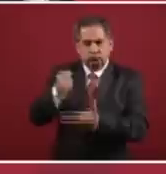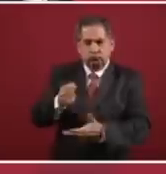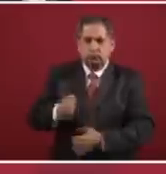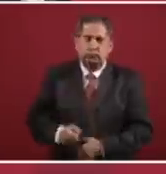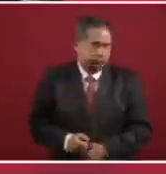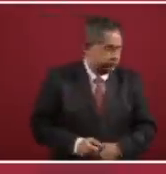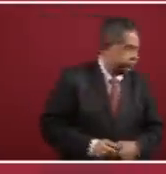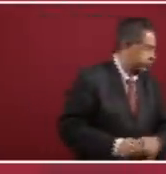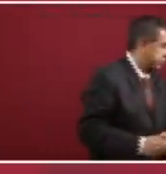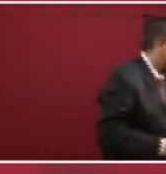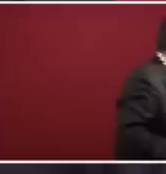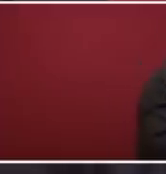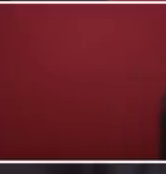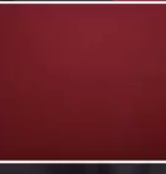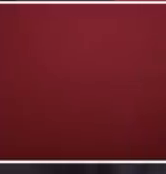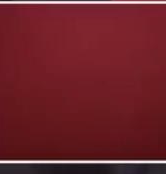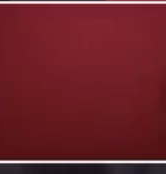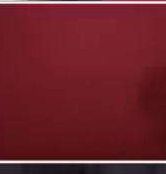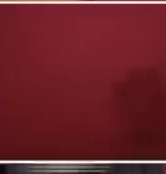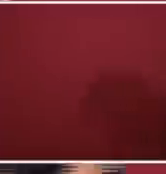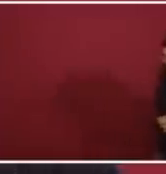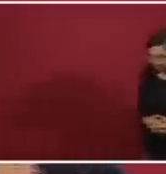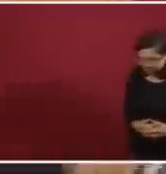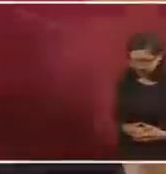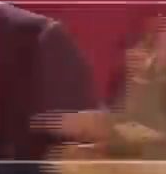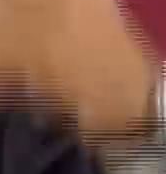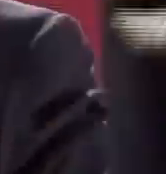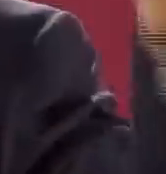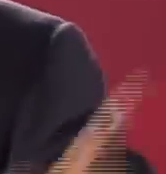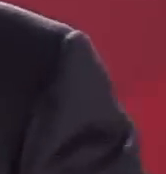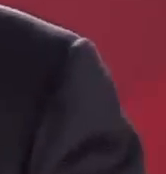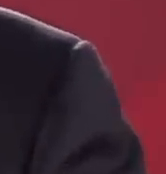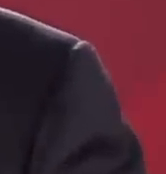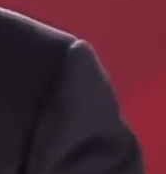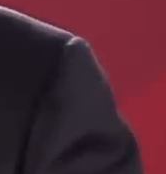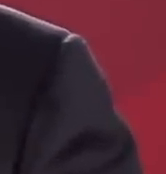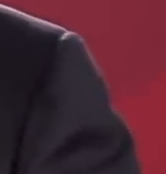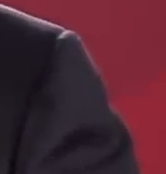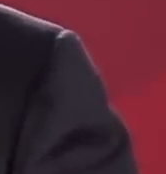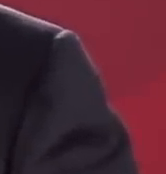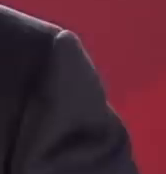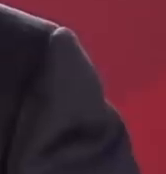presupuesto, para que sea quien sea el que gobierne,